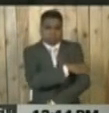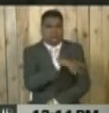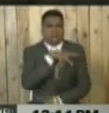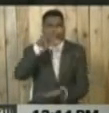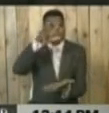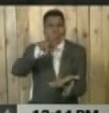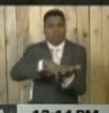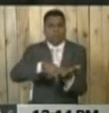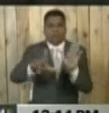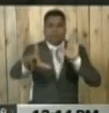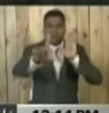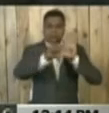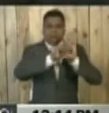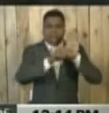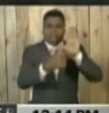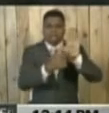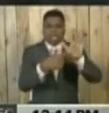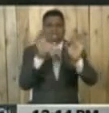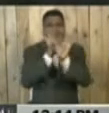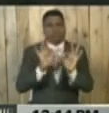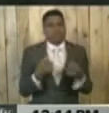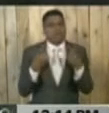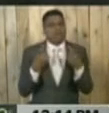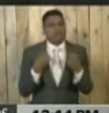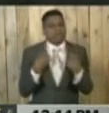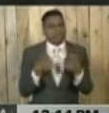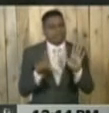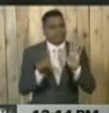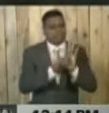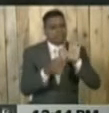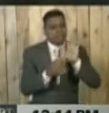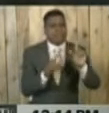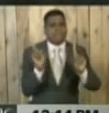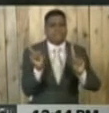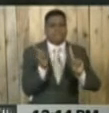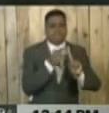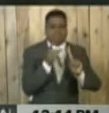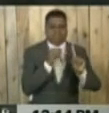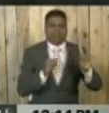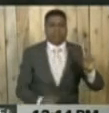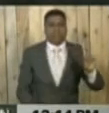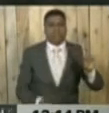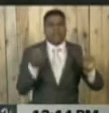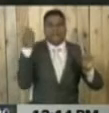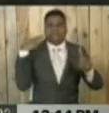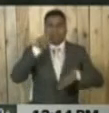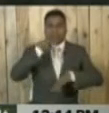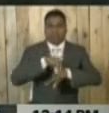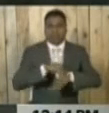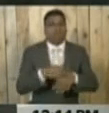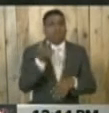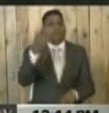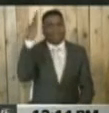aprobaron esta ley de manera ilegal en tres sentidos. En primer término, porque la Asamblea Nacional, como todos